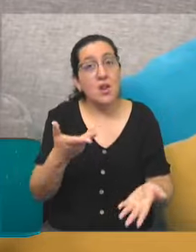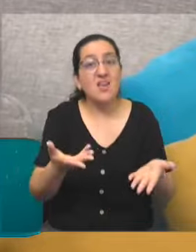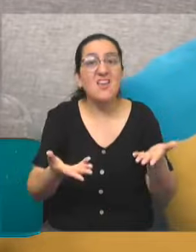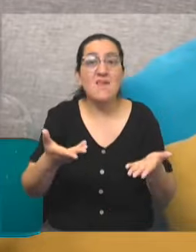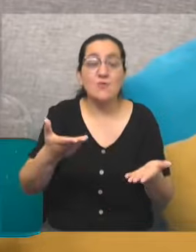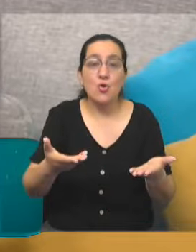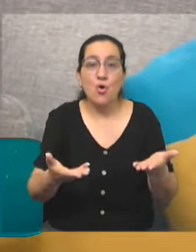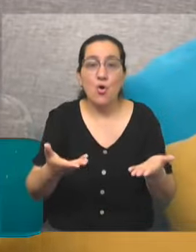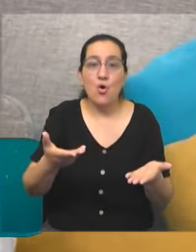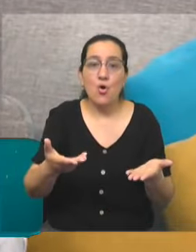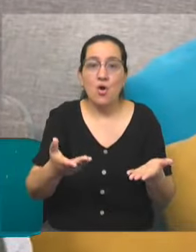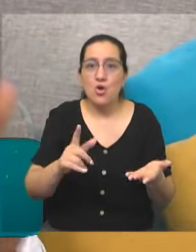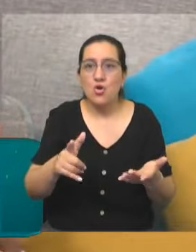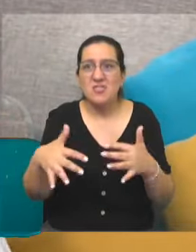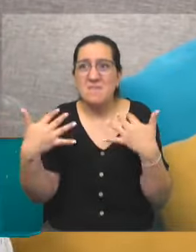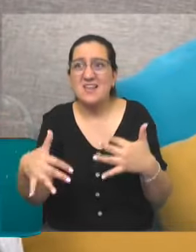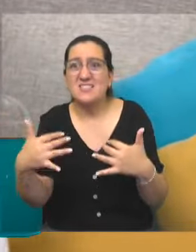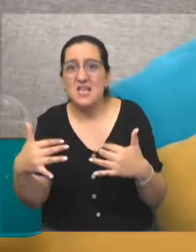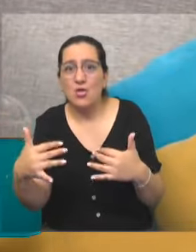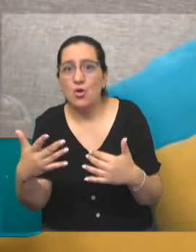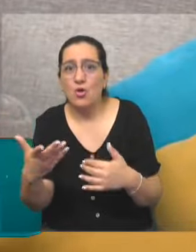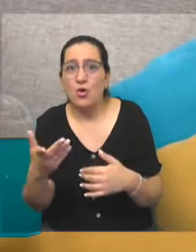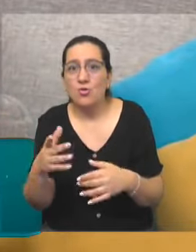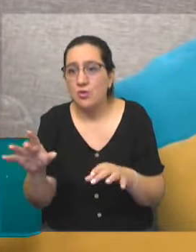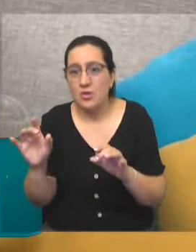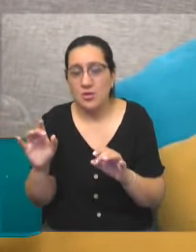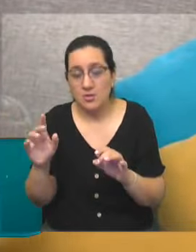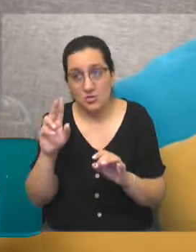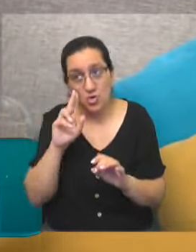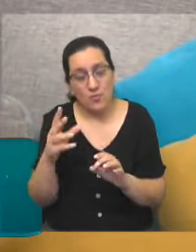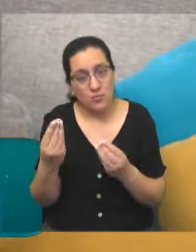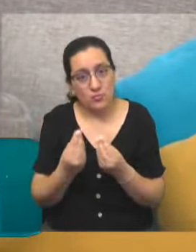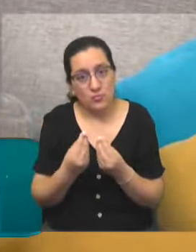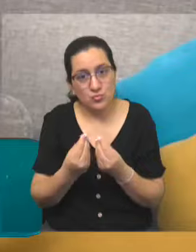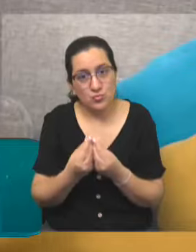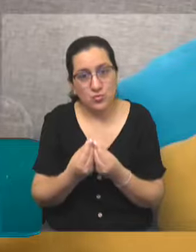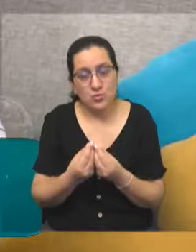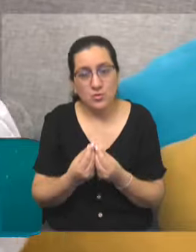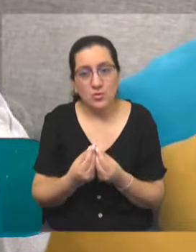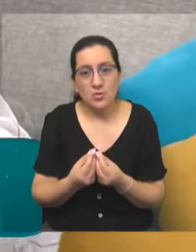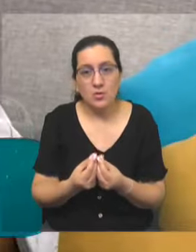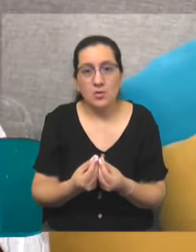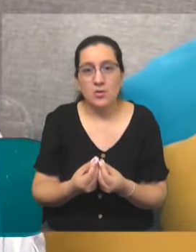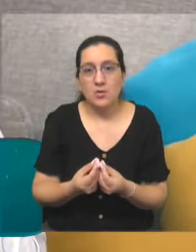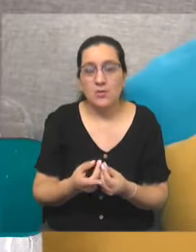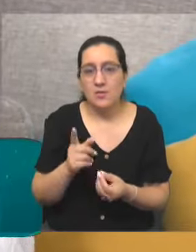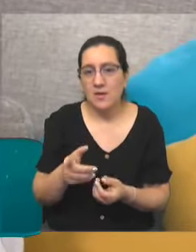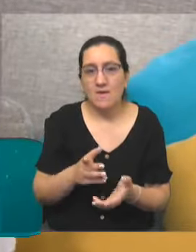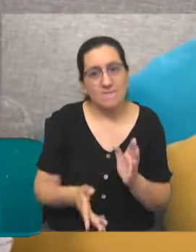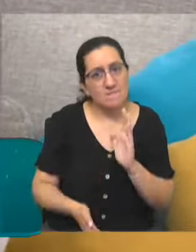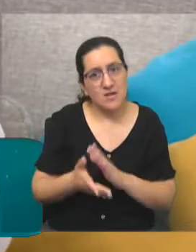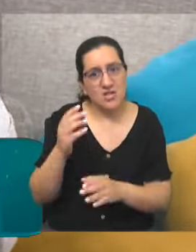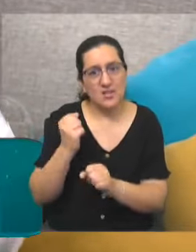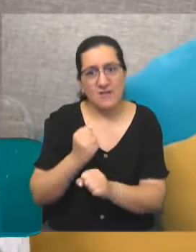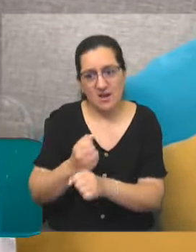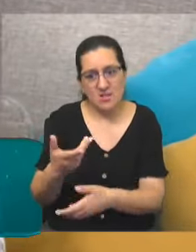de ni irme para el extremo de, que eso lo veo mucho, de te agarro, Fito, y te llevo al trabajo y te